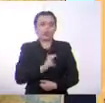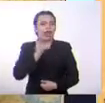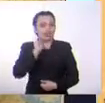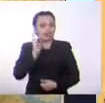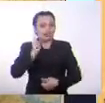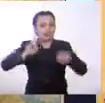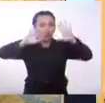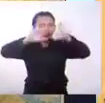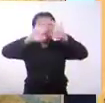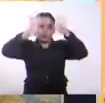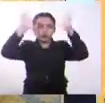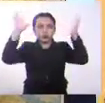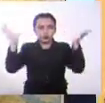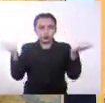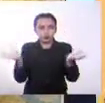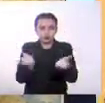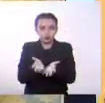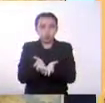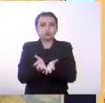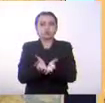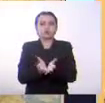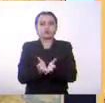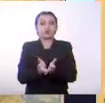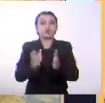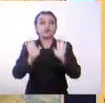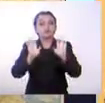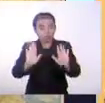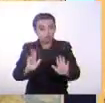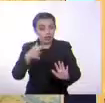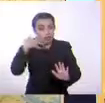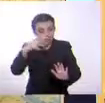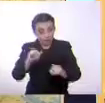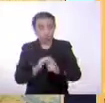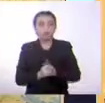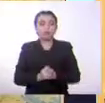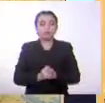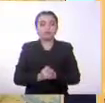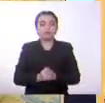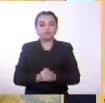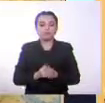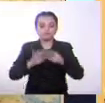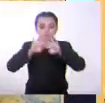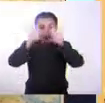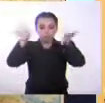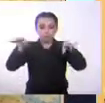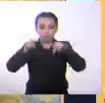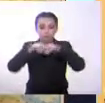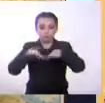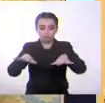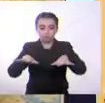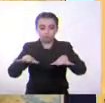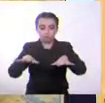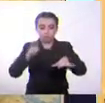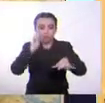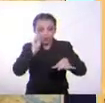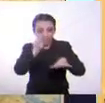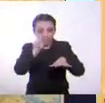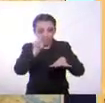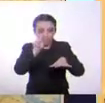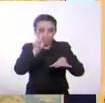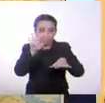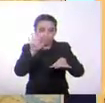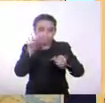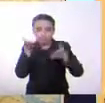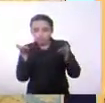no es necesario viajar, sino que a través de los medios de comunicación, por ejemplo, en el deporte, en el cine, nosotros